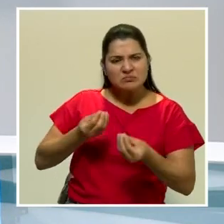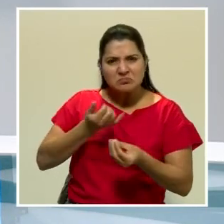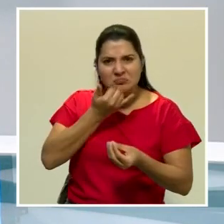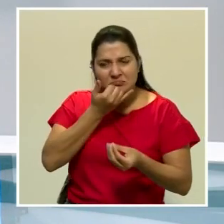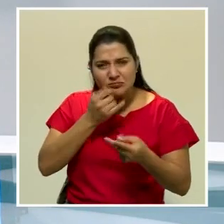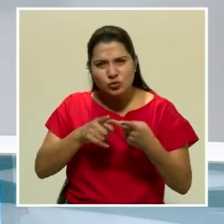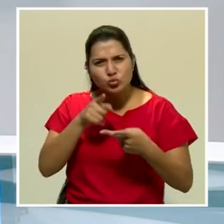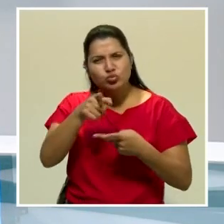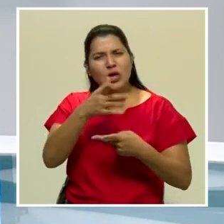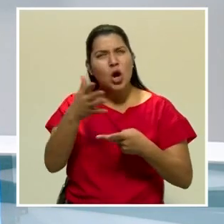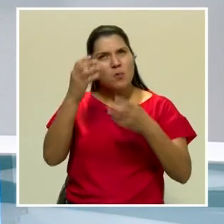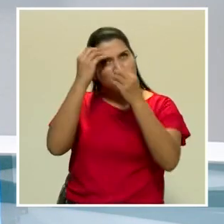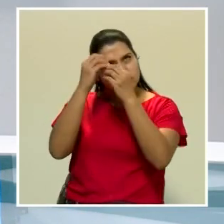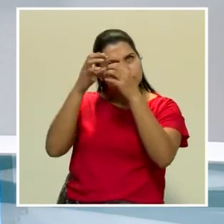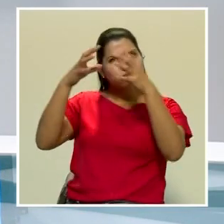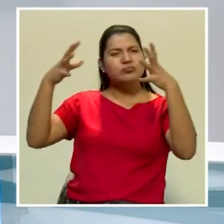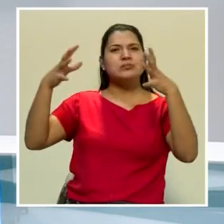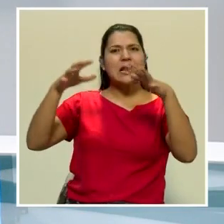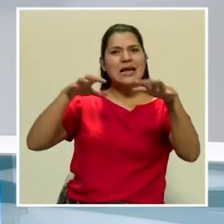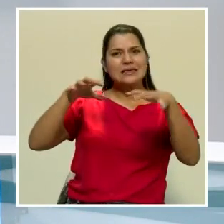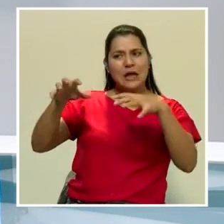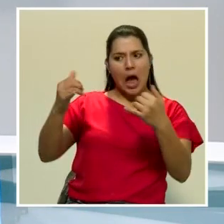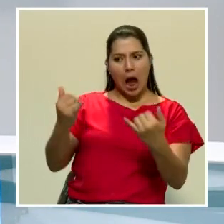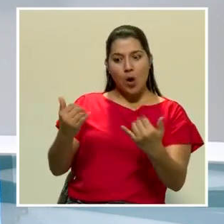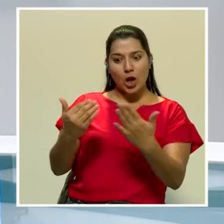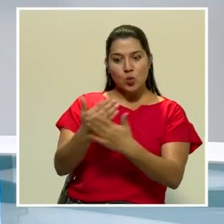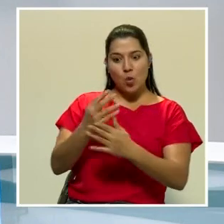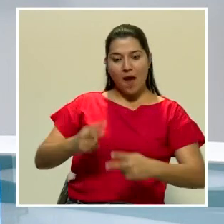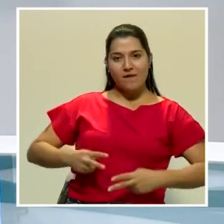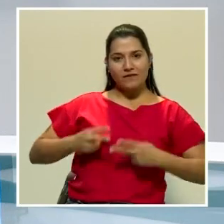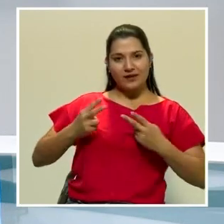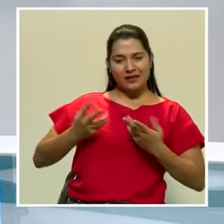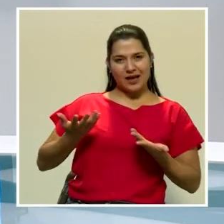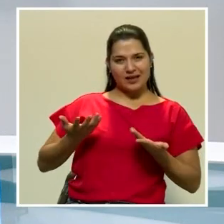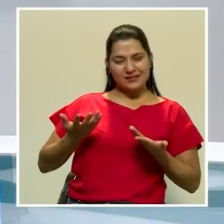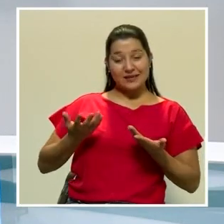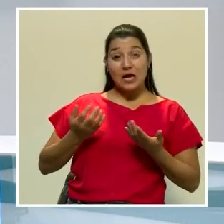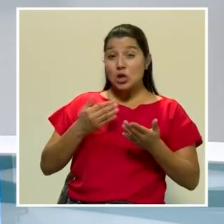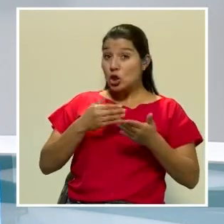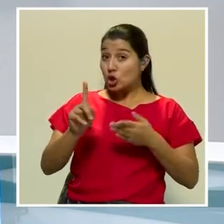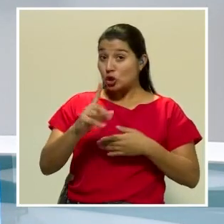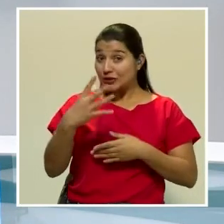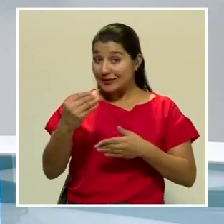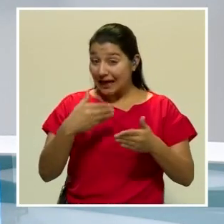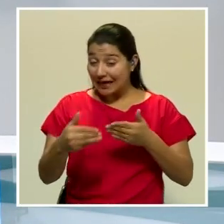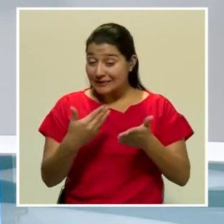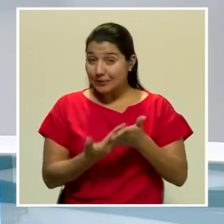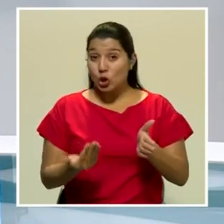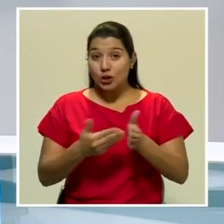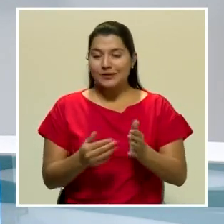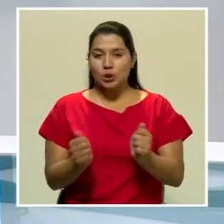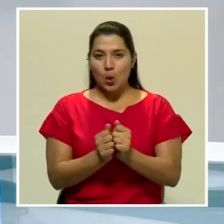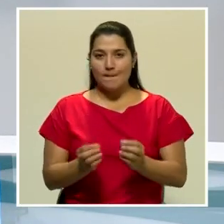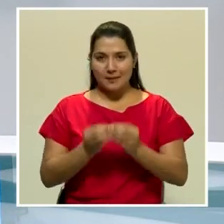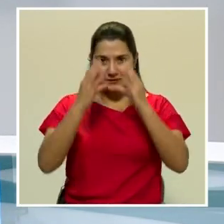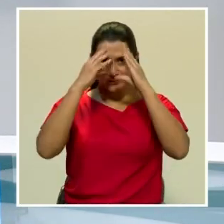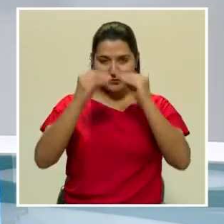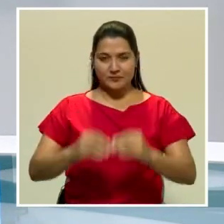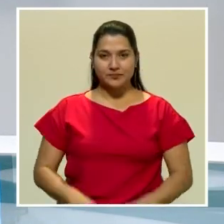del espectáculo en la nueva normalidad. No se vaya, en un minuto regresamos con más información.